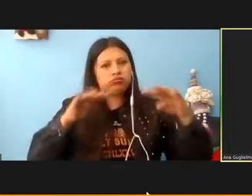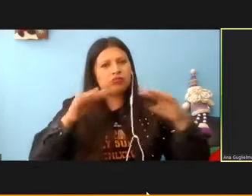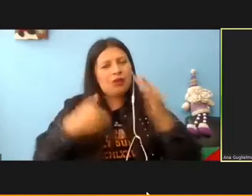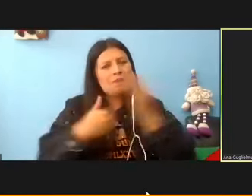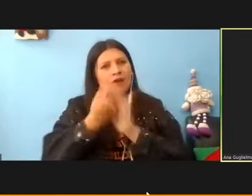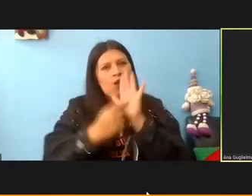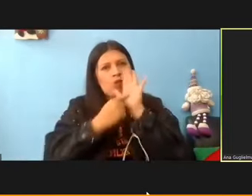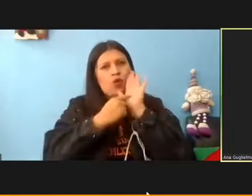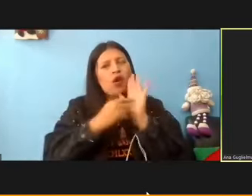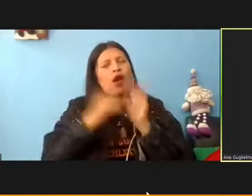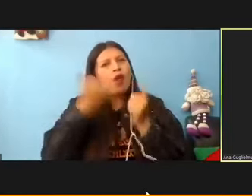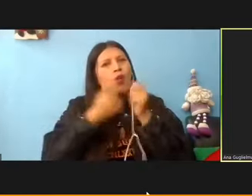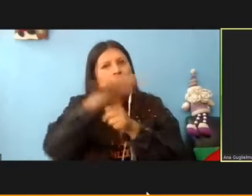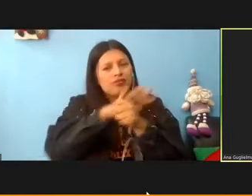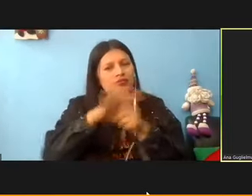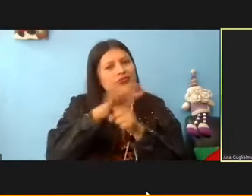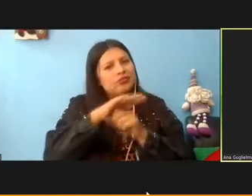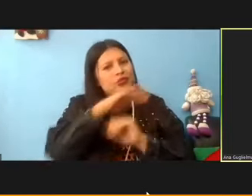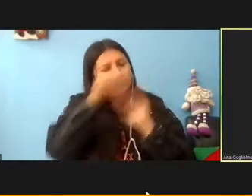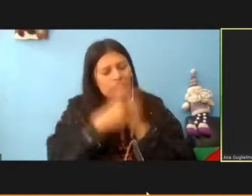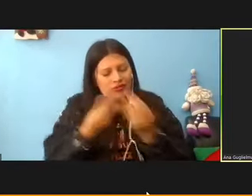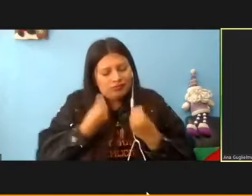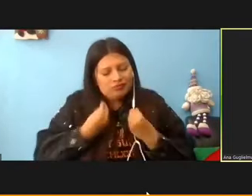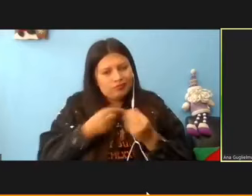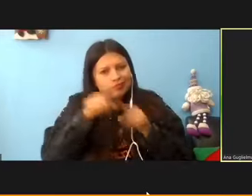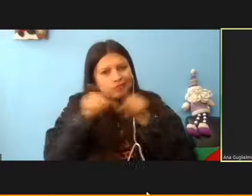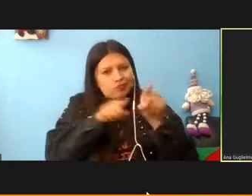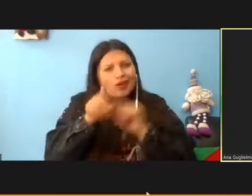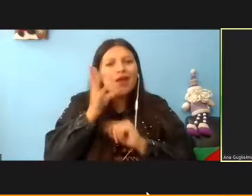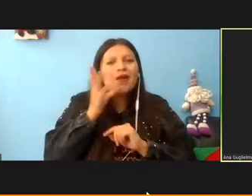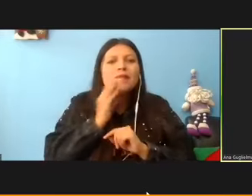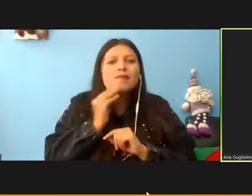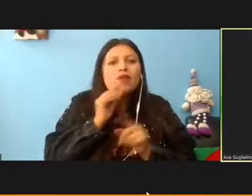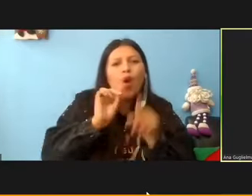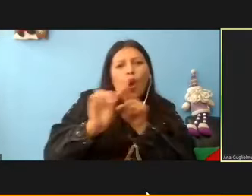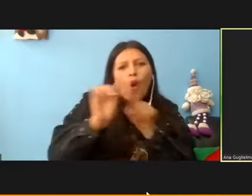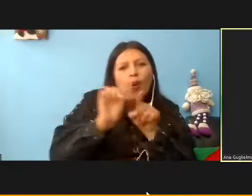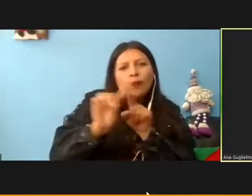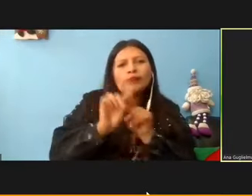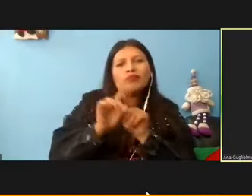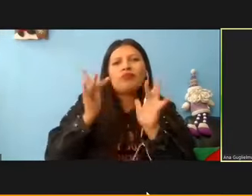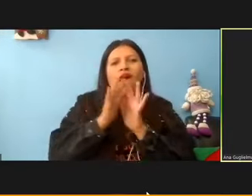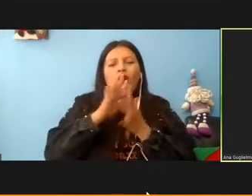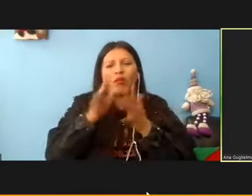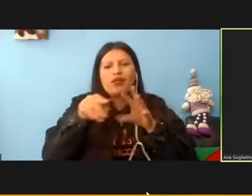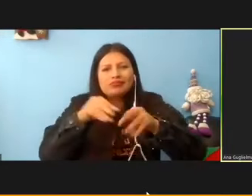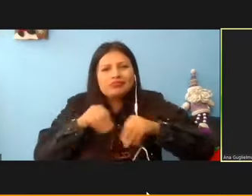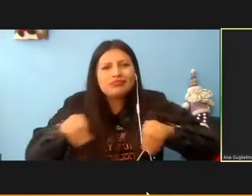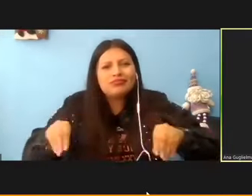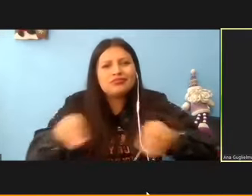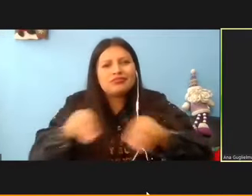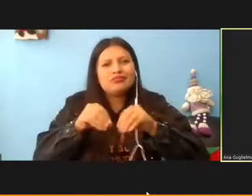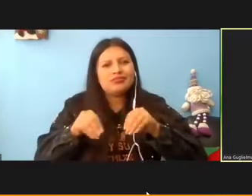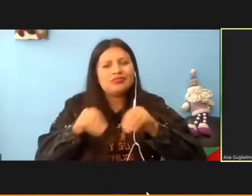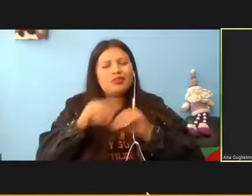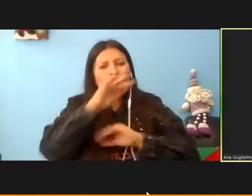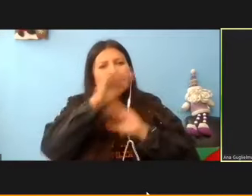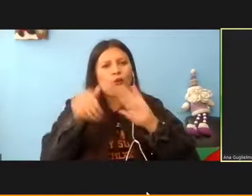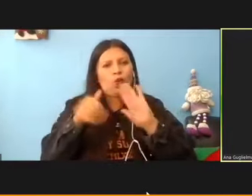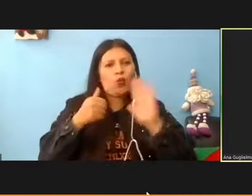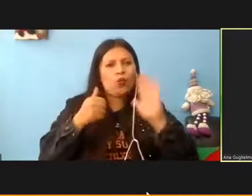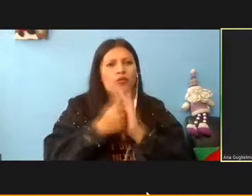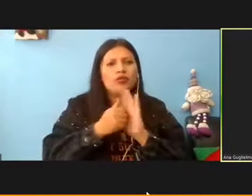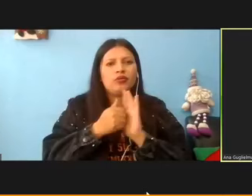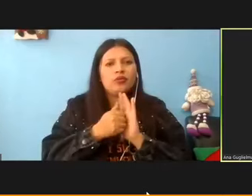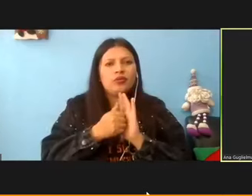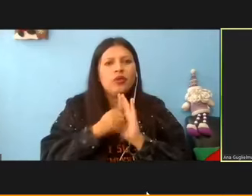situación lo que están viviendo muchas experiencias a nivel territorial, ¿no? Que todavía están